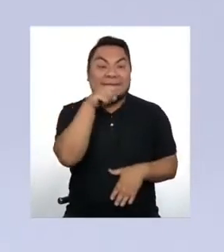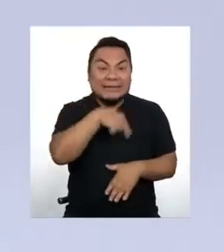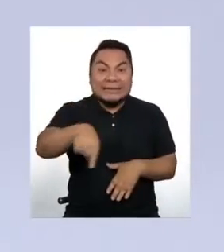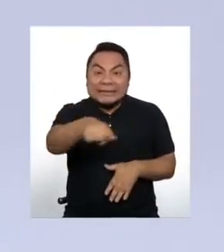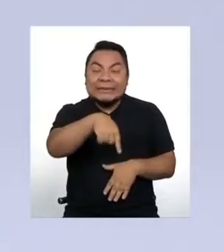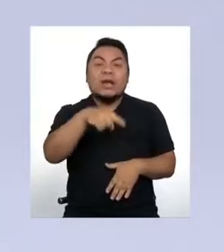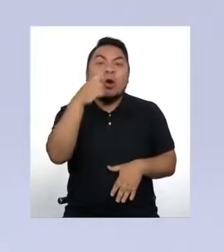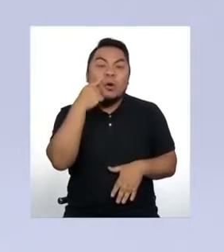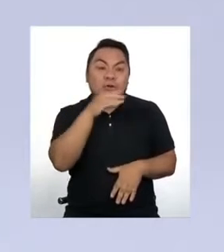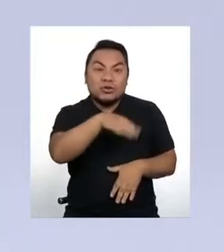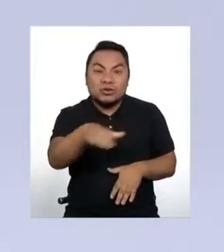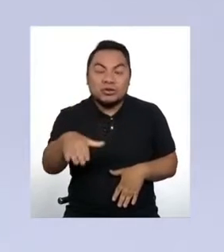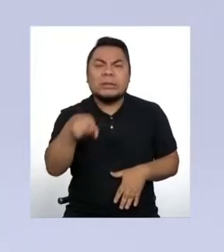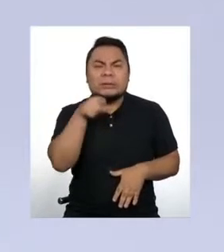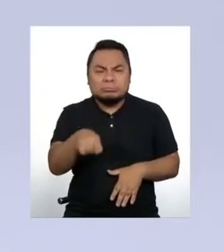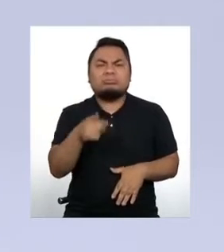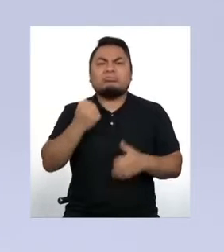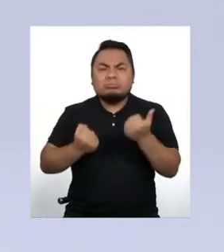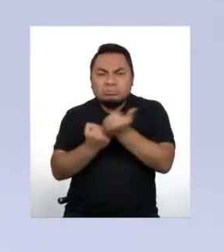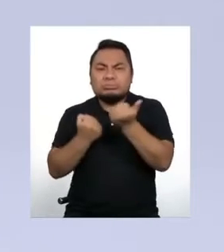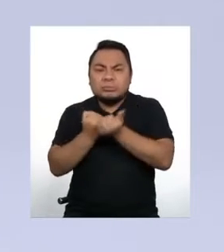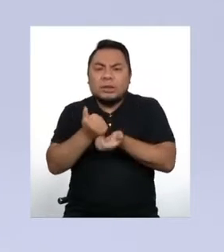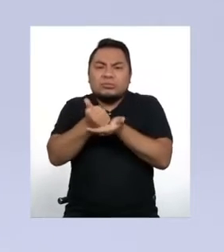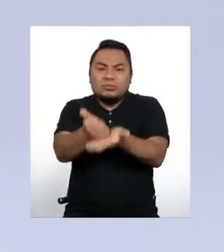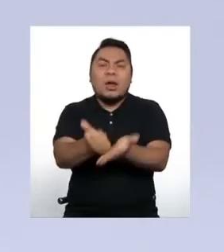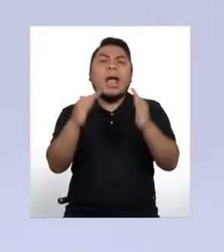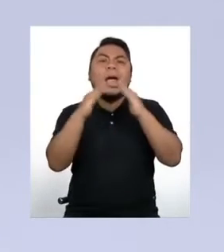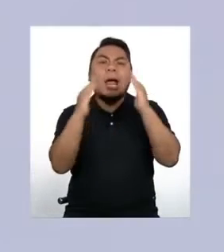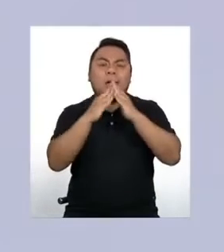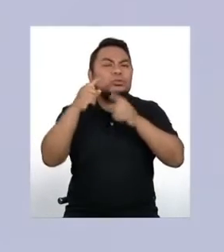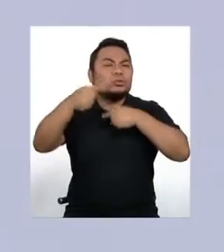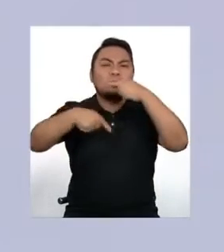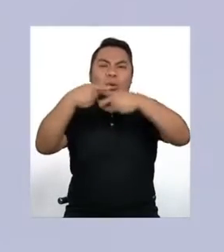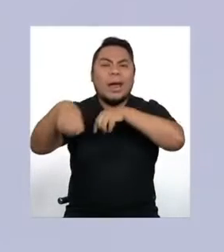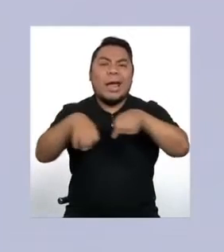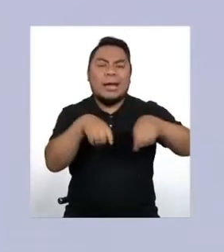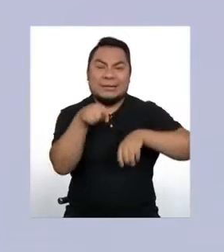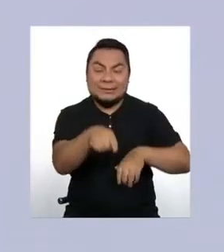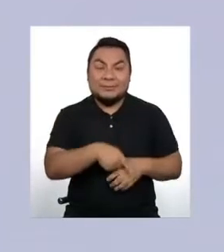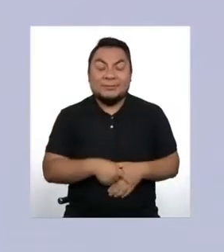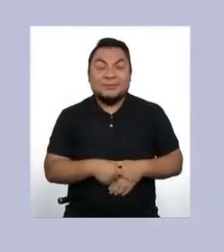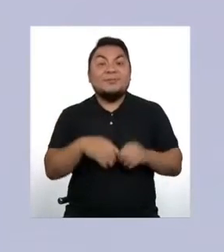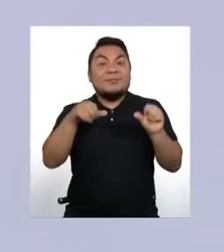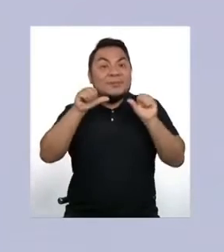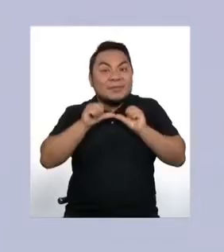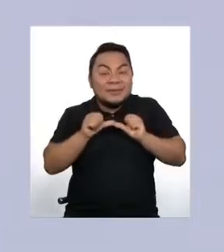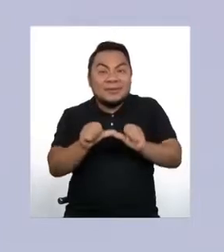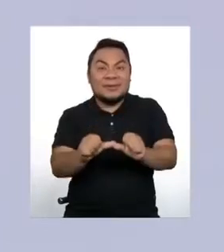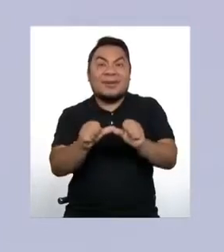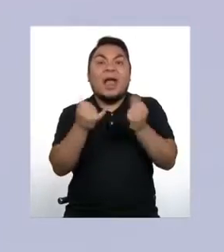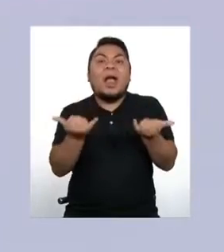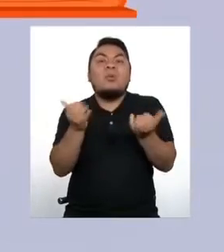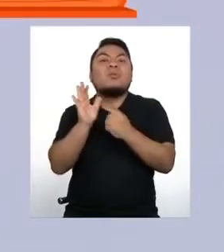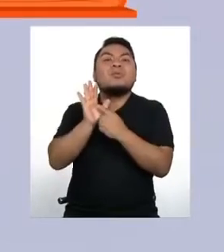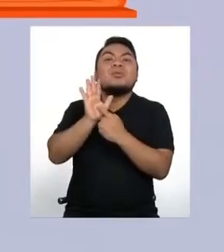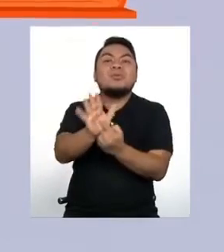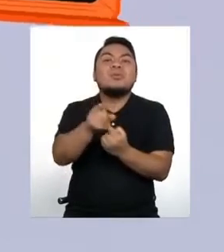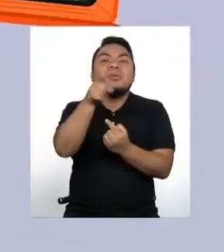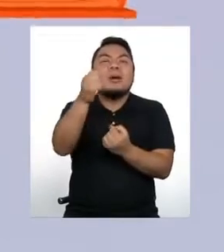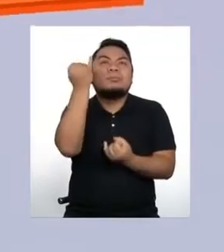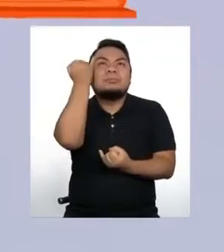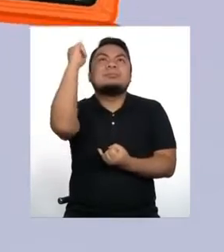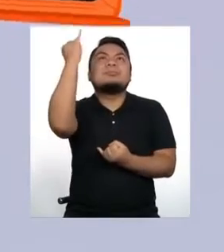note el nuevo orden de las cosas o comunícaselo. Si tu niña o niño presenta multidiscapacidad,